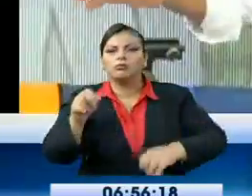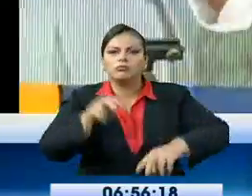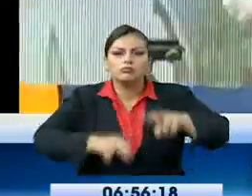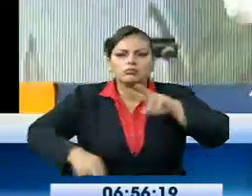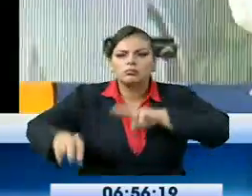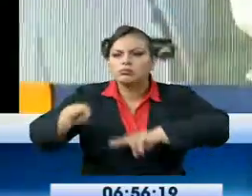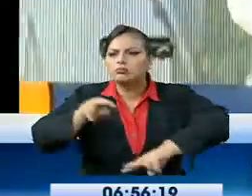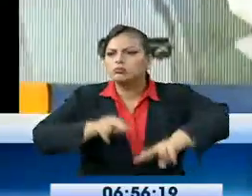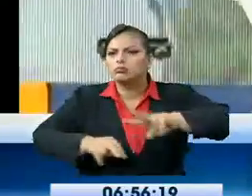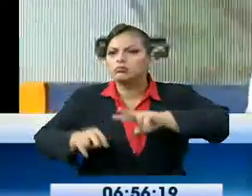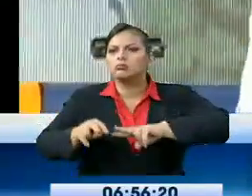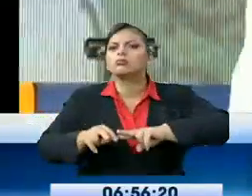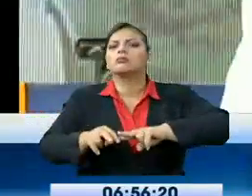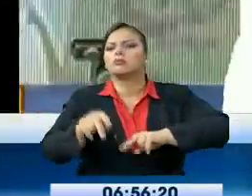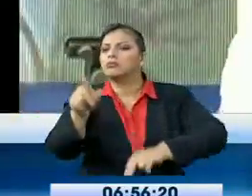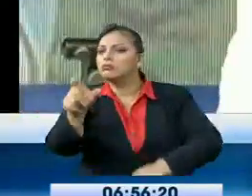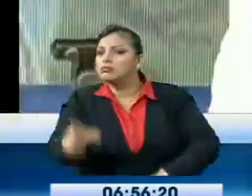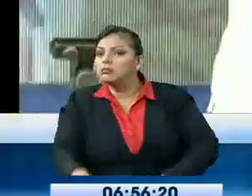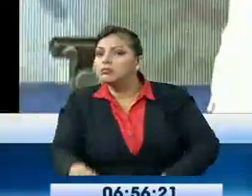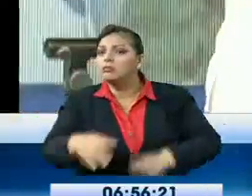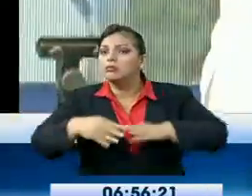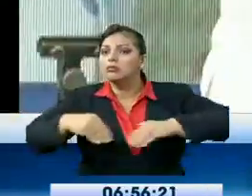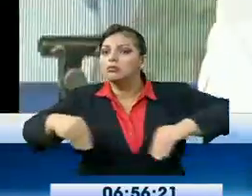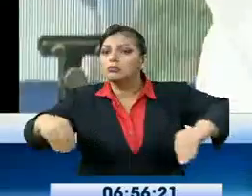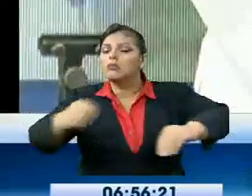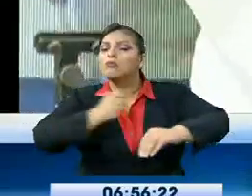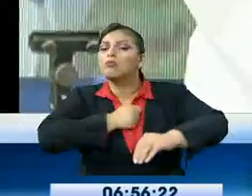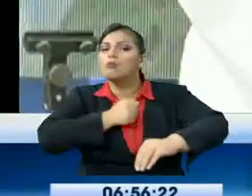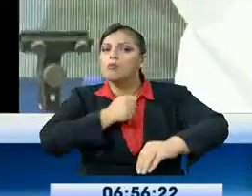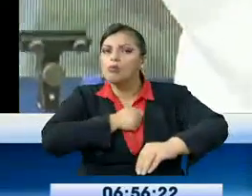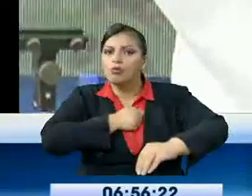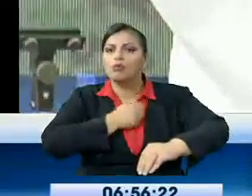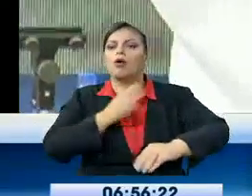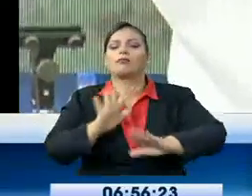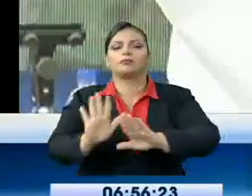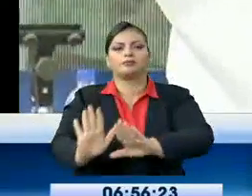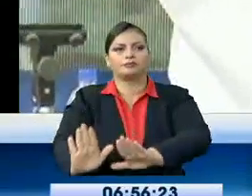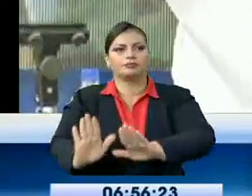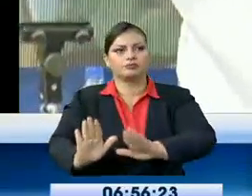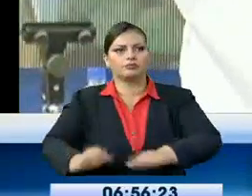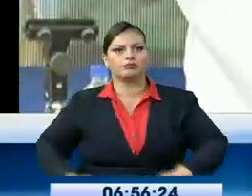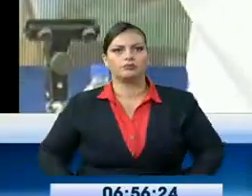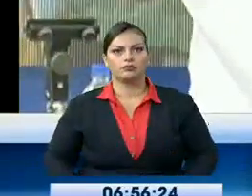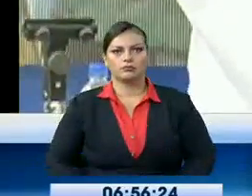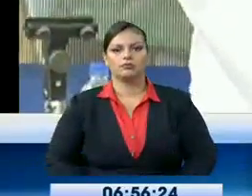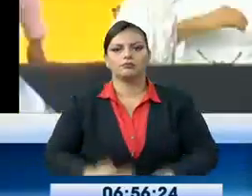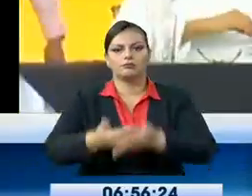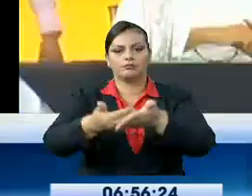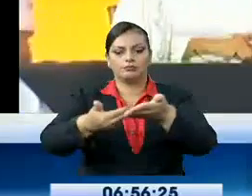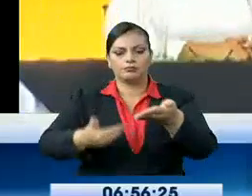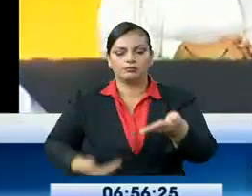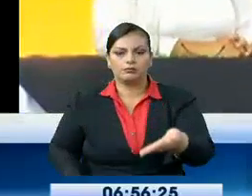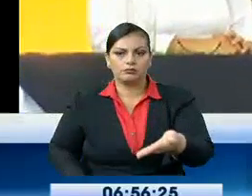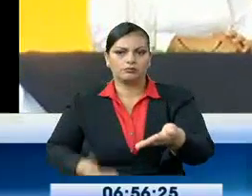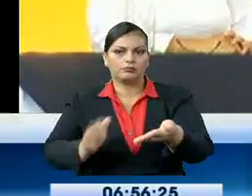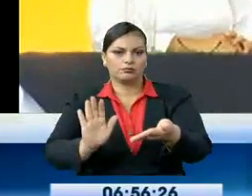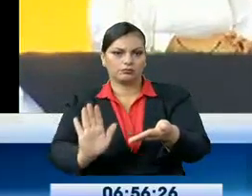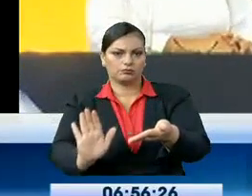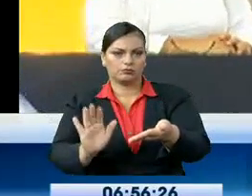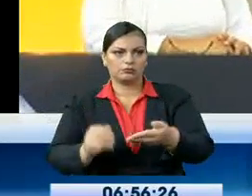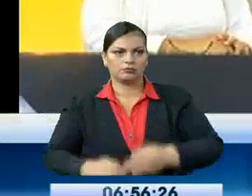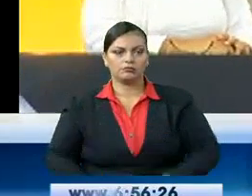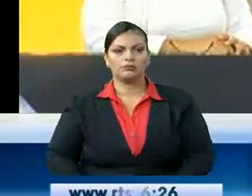El primer mandatario agregó que se reducirán los costos y los plazos en que se entregan dichos documentos. Es la reforma a la